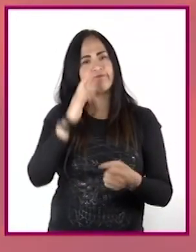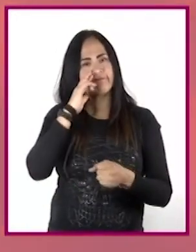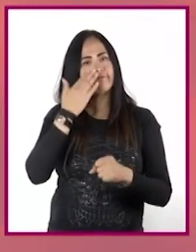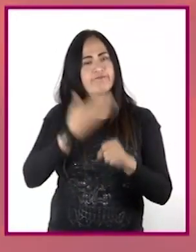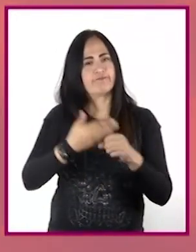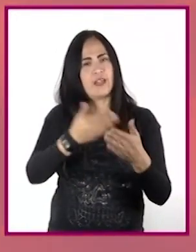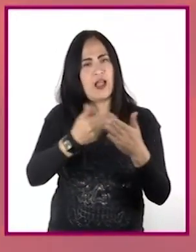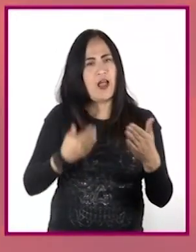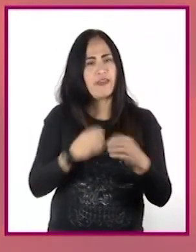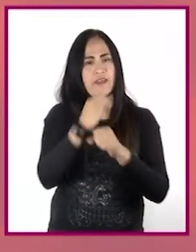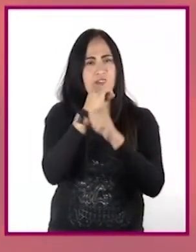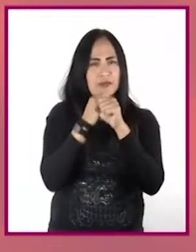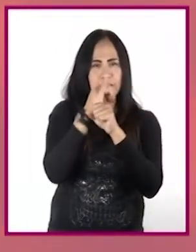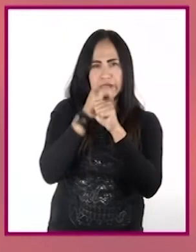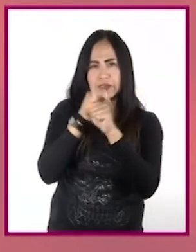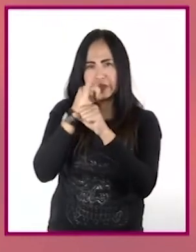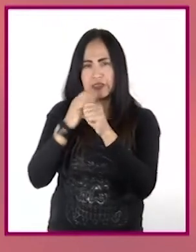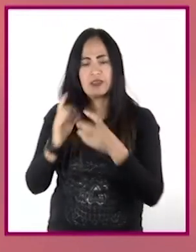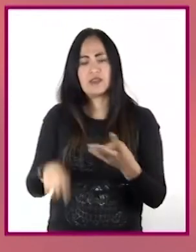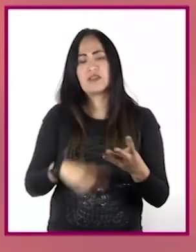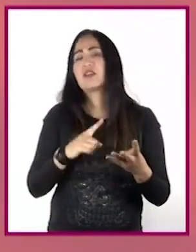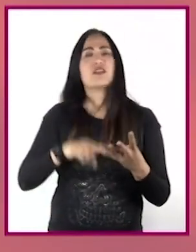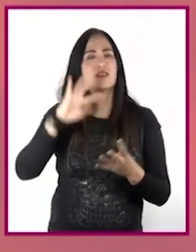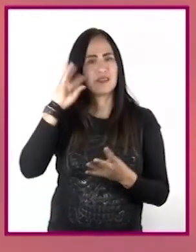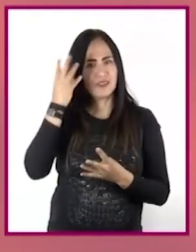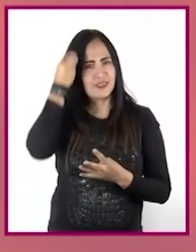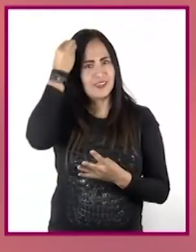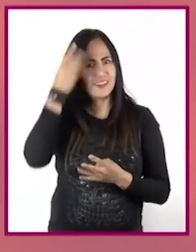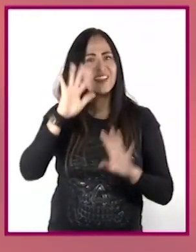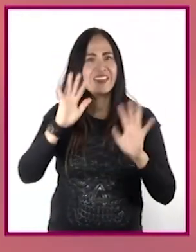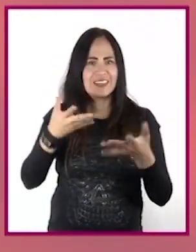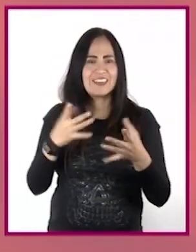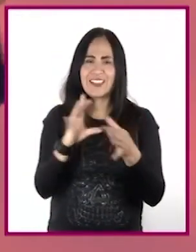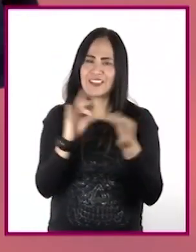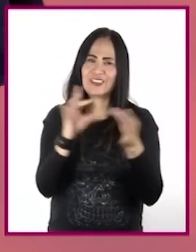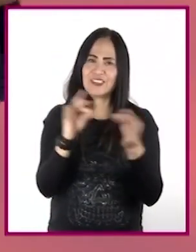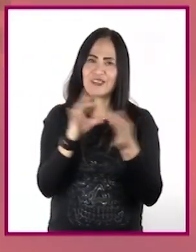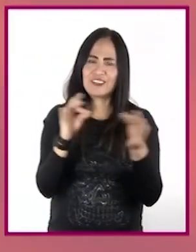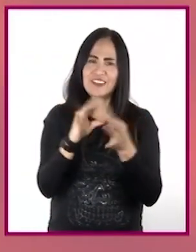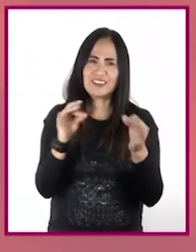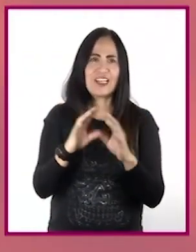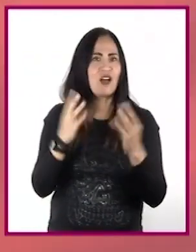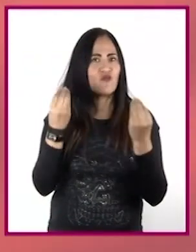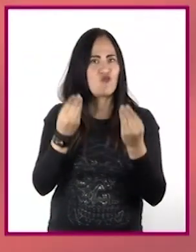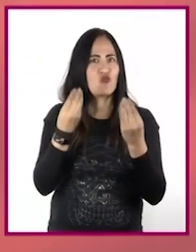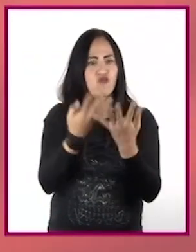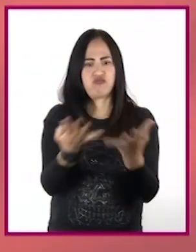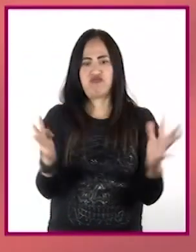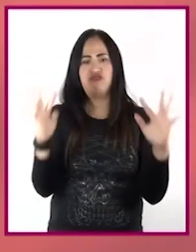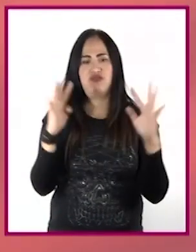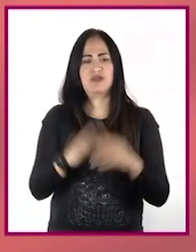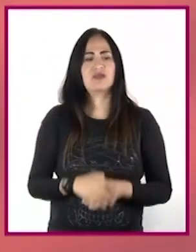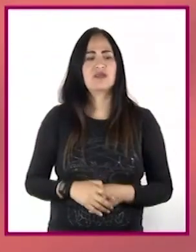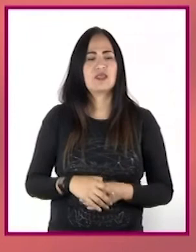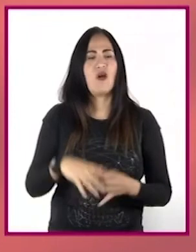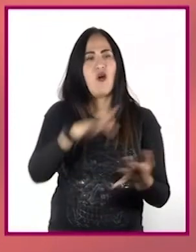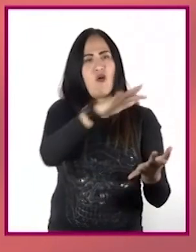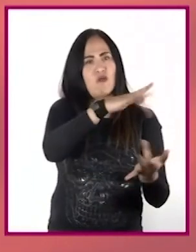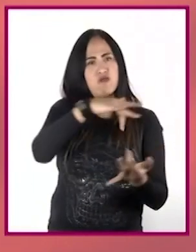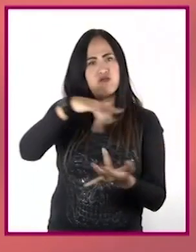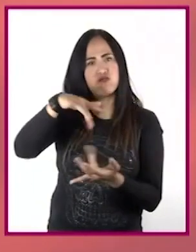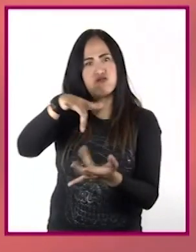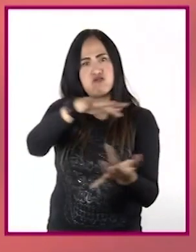informada. Tecnología. Ya lo habíamos platicado. Hay muchas opciones. Uso de redes sociales